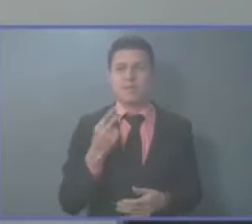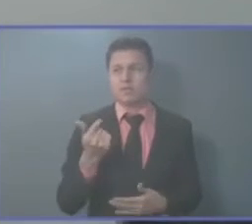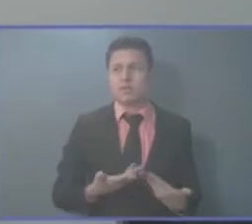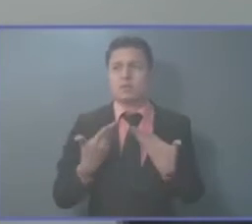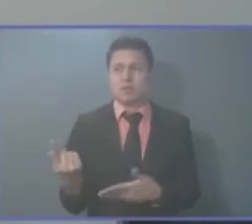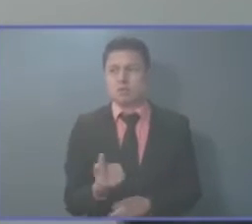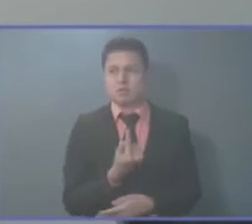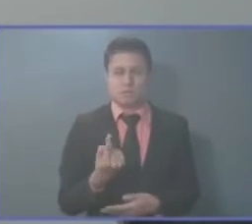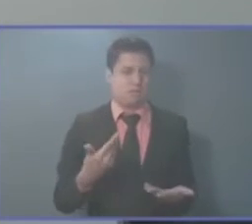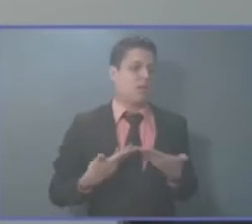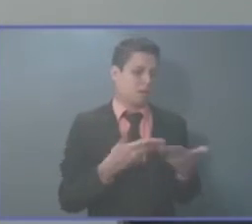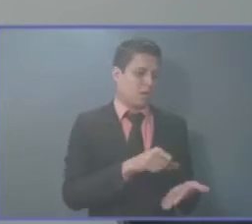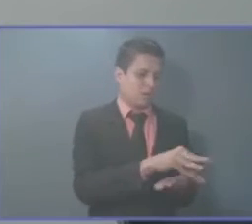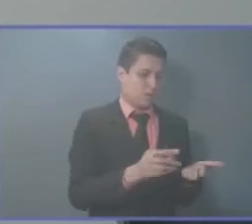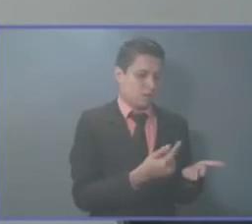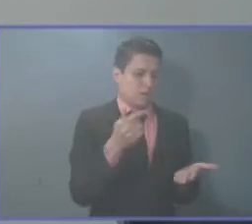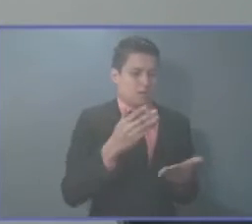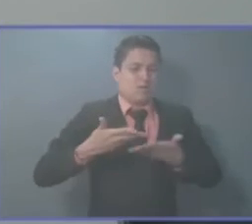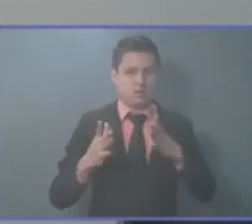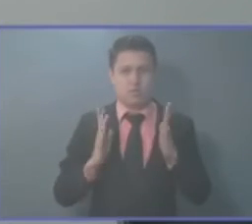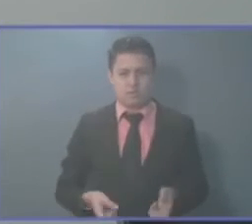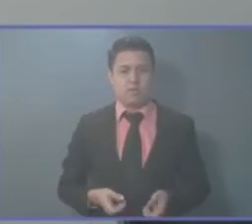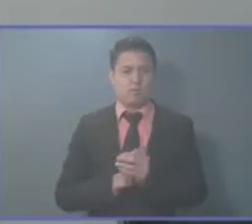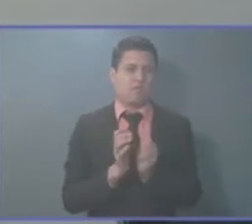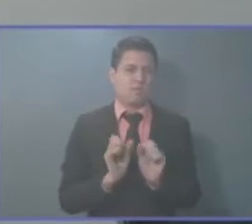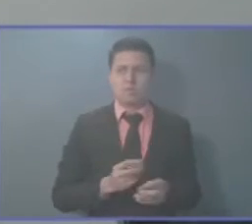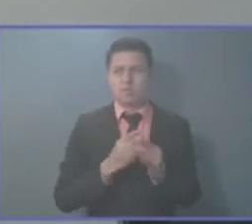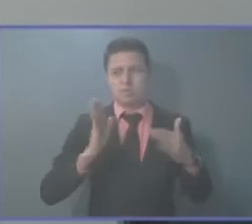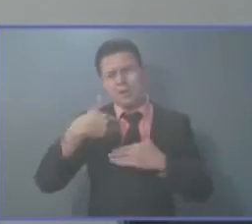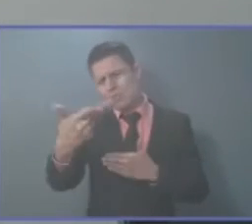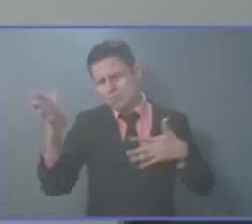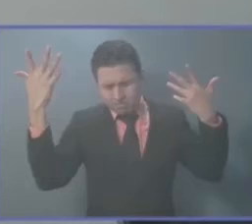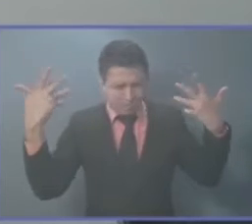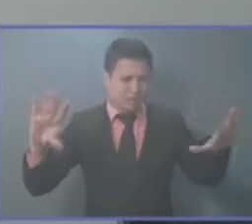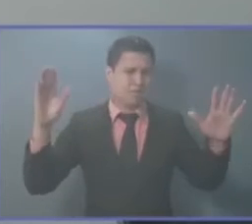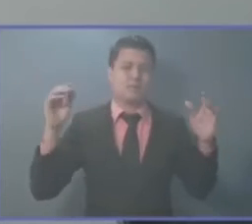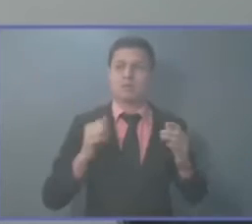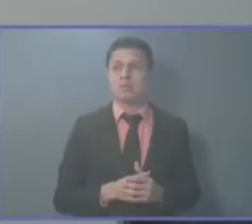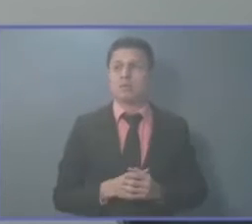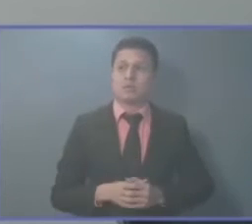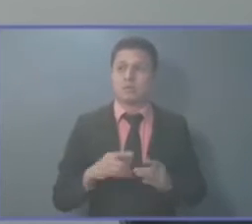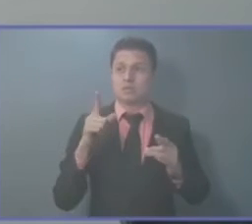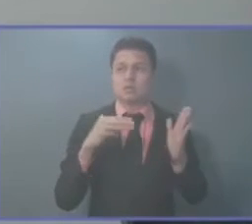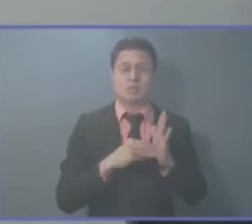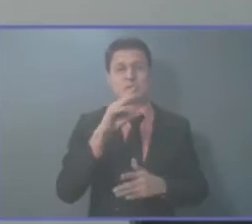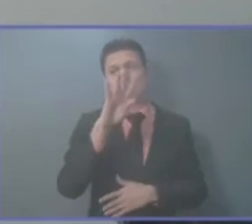la gente, para ayudarle a los alcaldes, ayudarle al gobierno que medio resuelve el problema que tiene. Ya de ahí para allá son